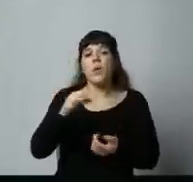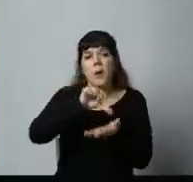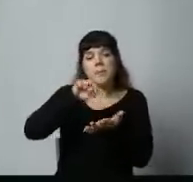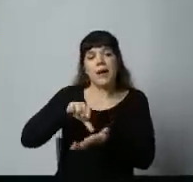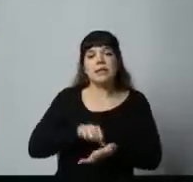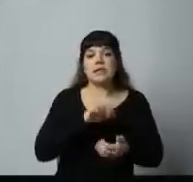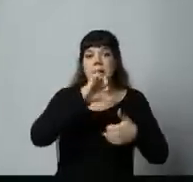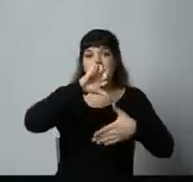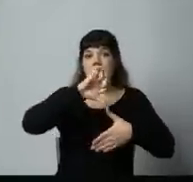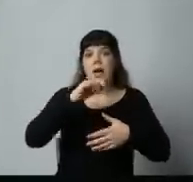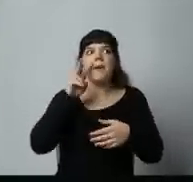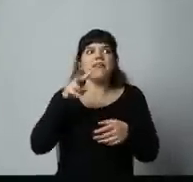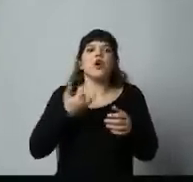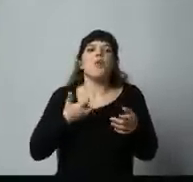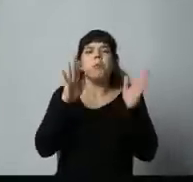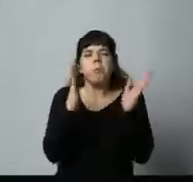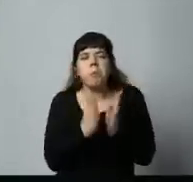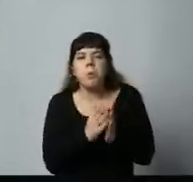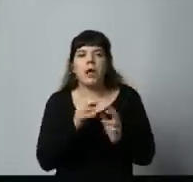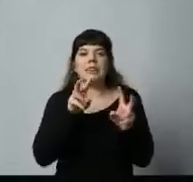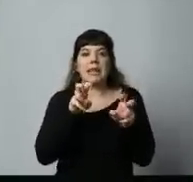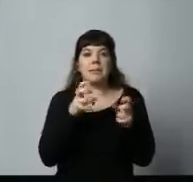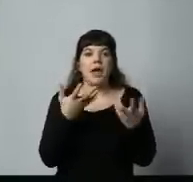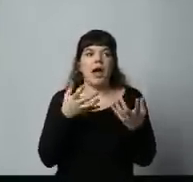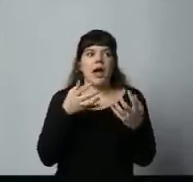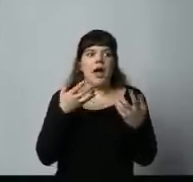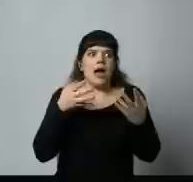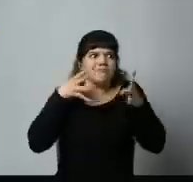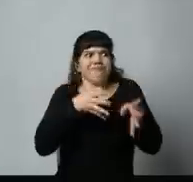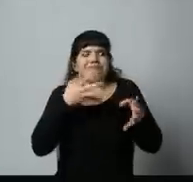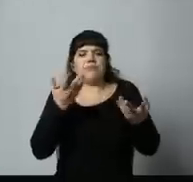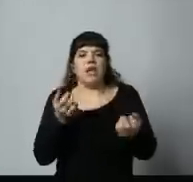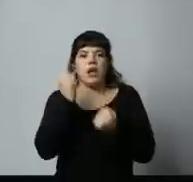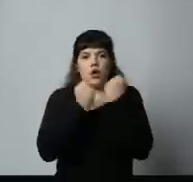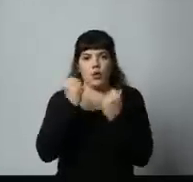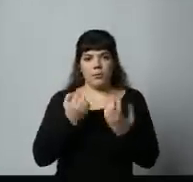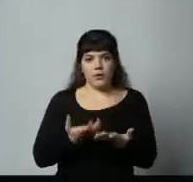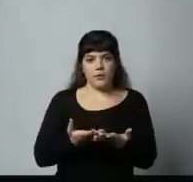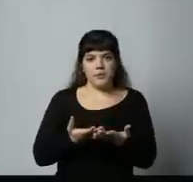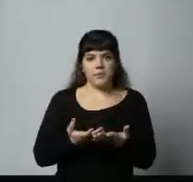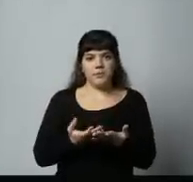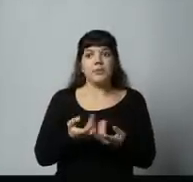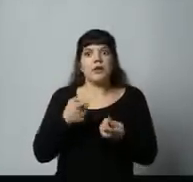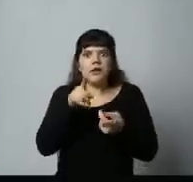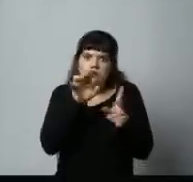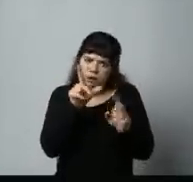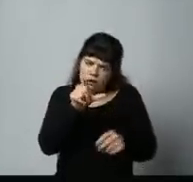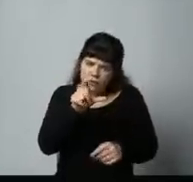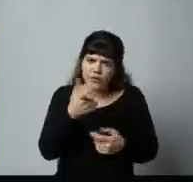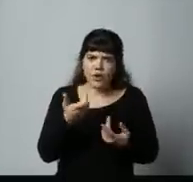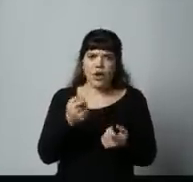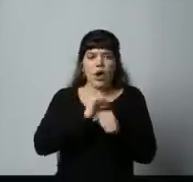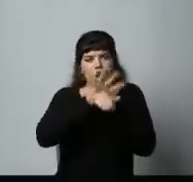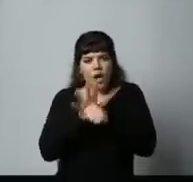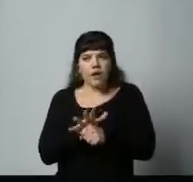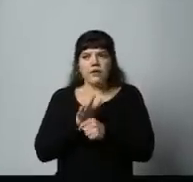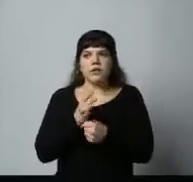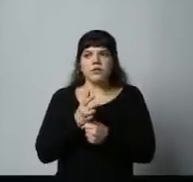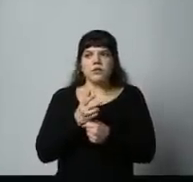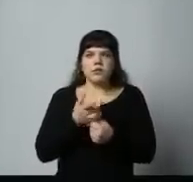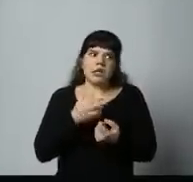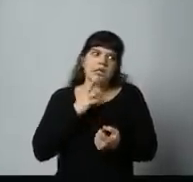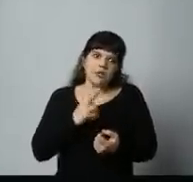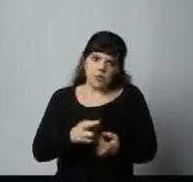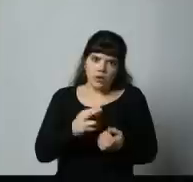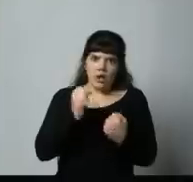reducir esos impactos entonces la pregunta que que nos hicimos fue bueno eh está claro que la pandemia trajo resultados